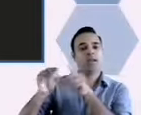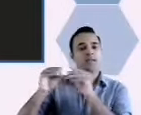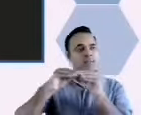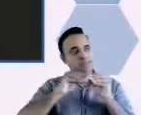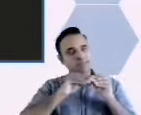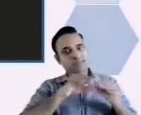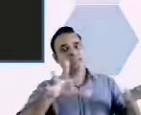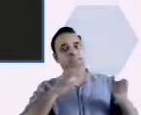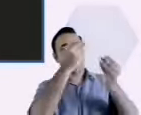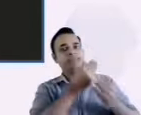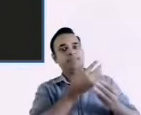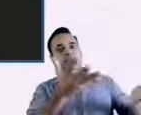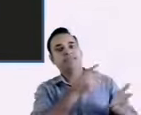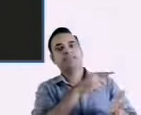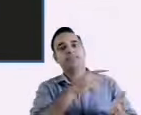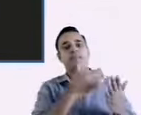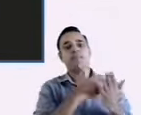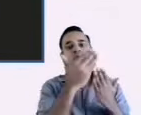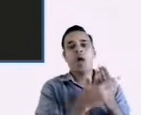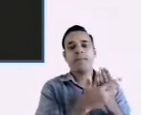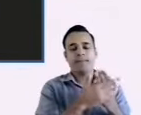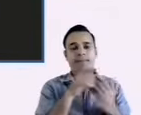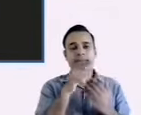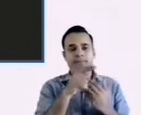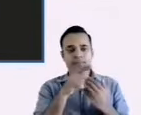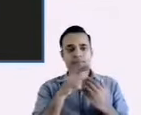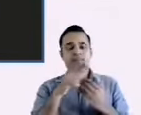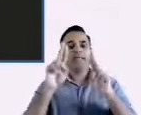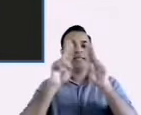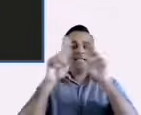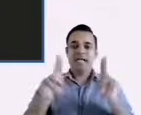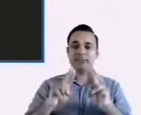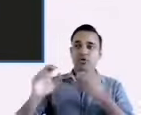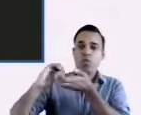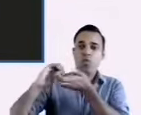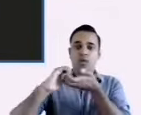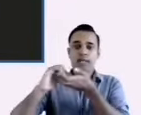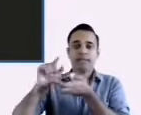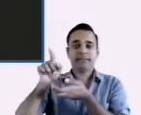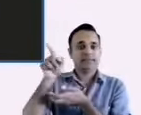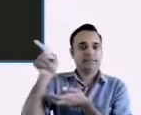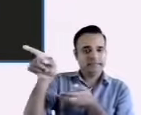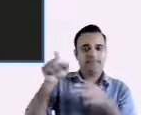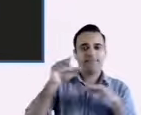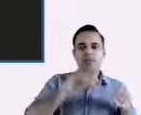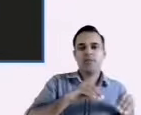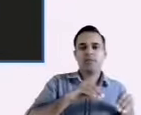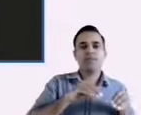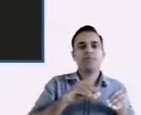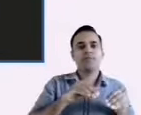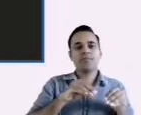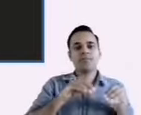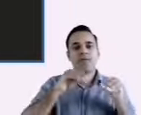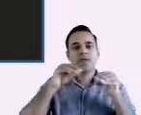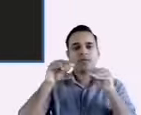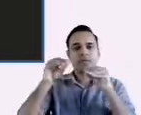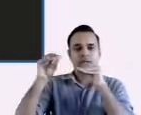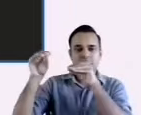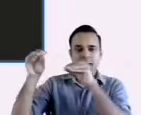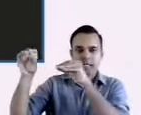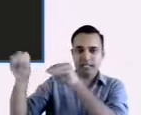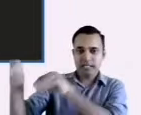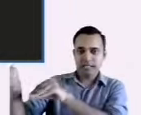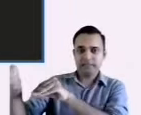rehabilitados 16 vecindarios con viviendas e infraestructuras resilientes también en